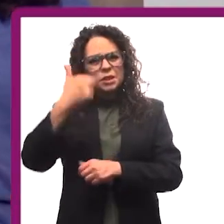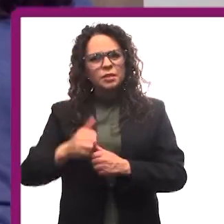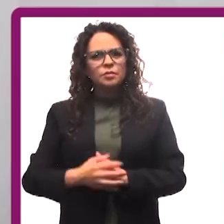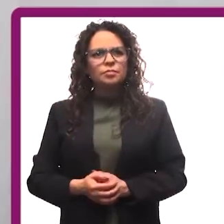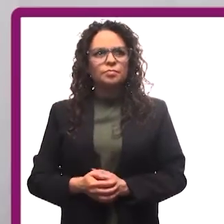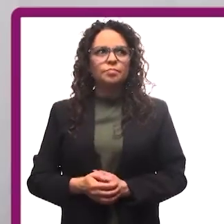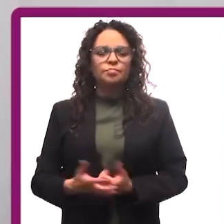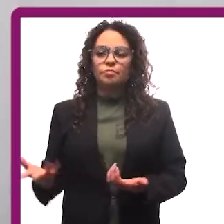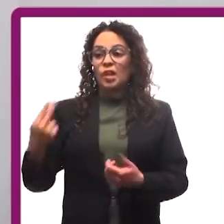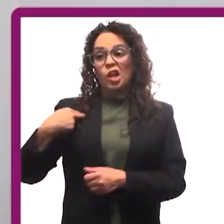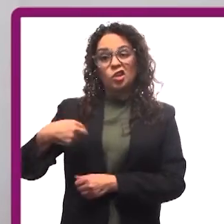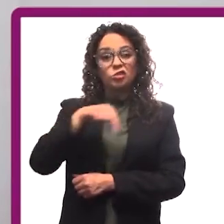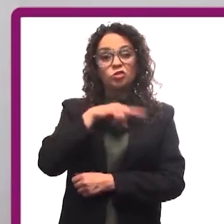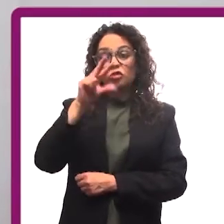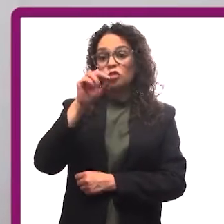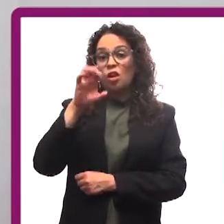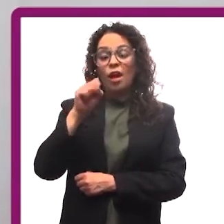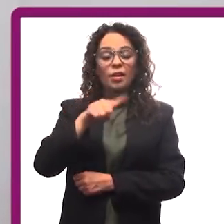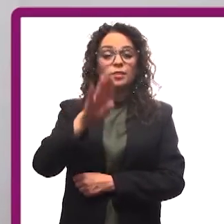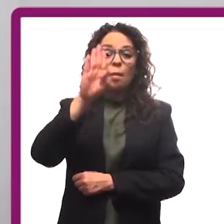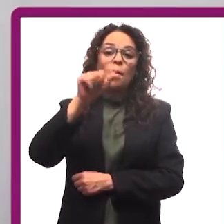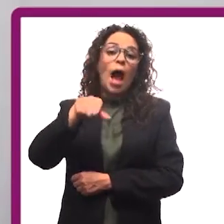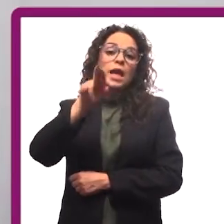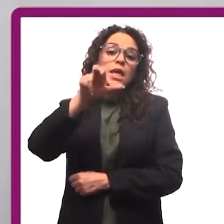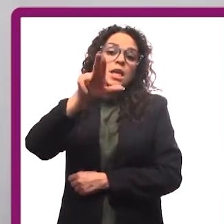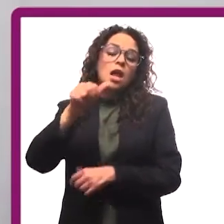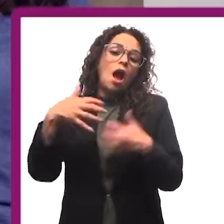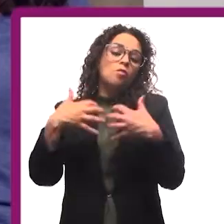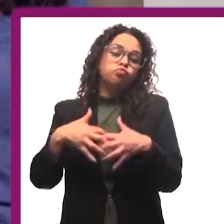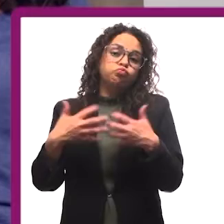Pues que nosotros no somos máquinas y como puedes notar,